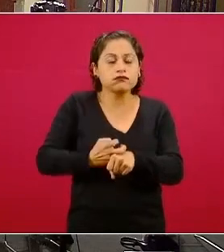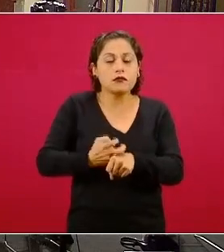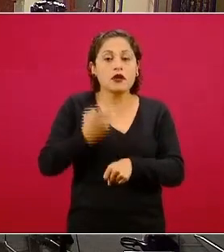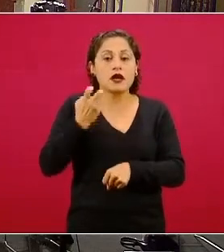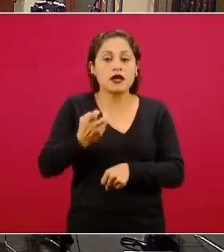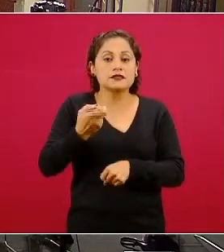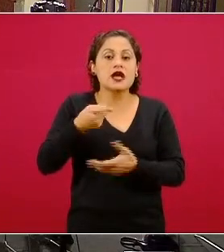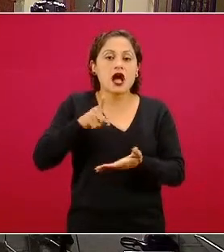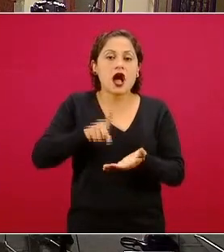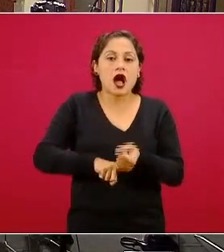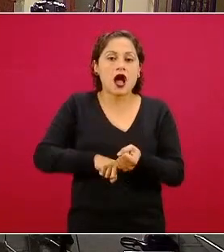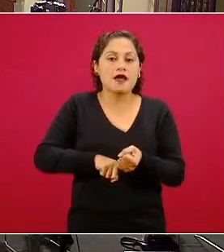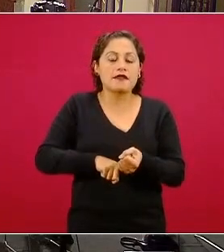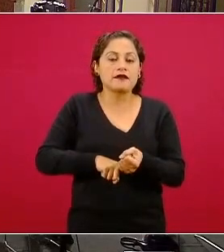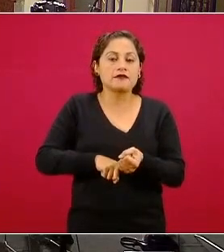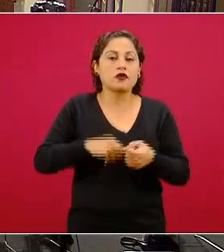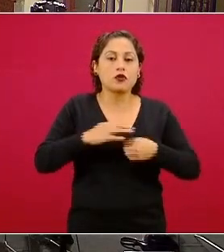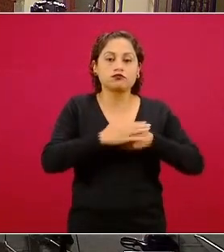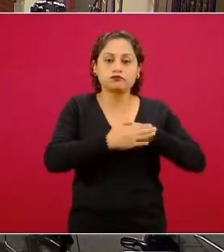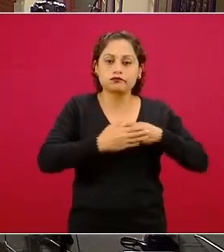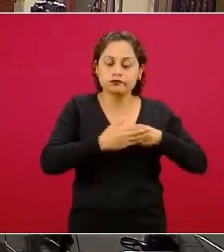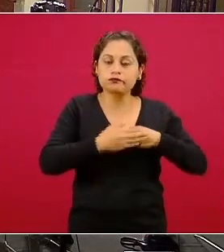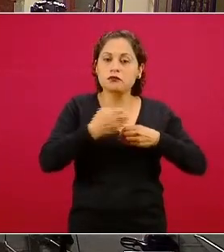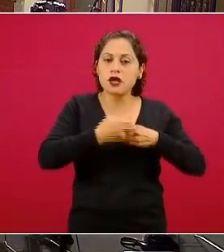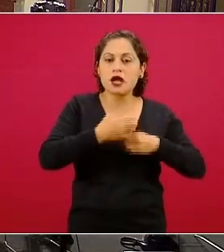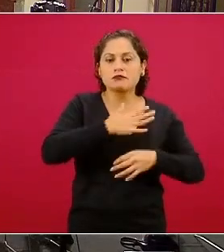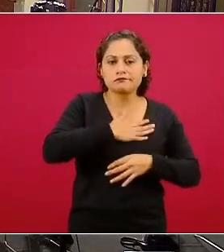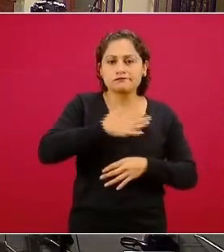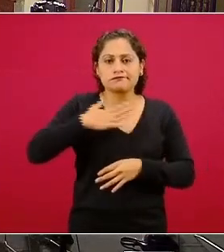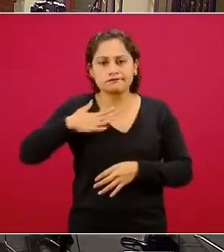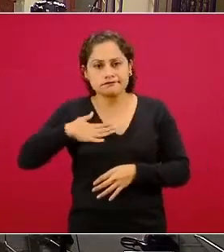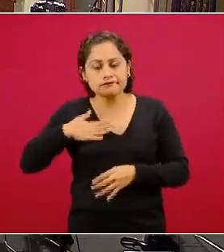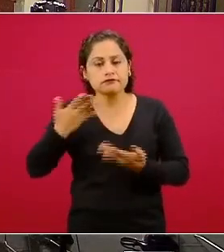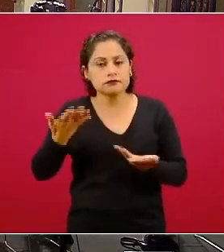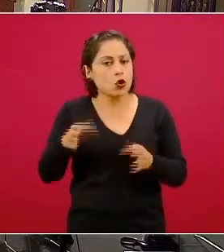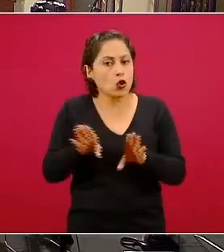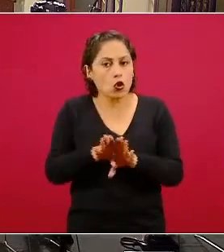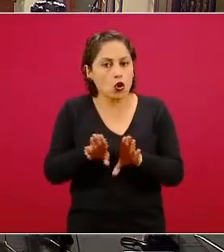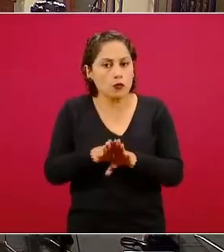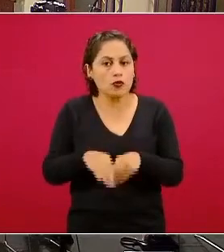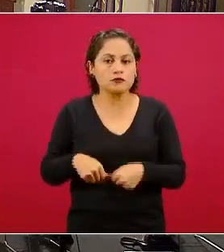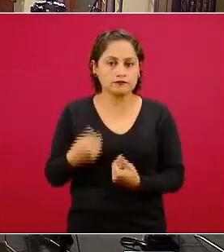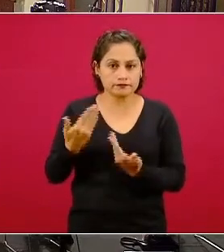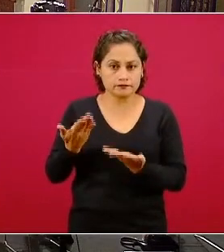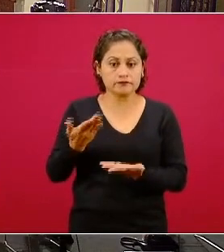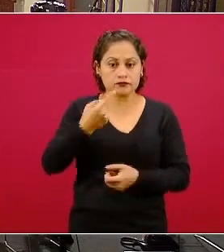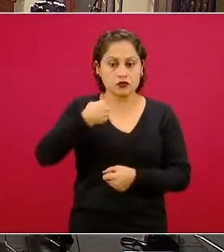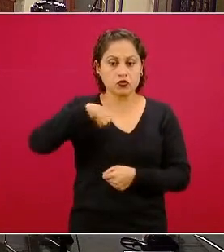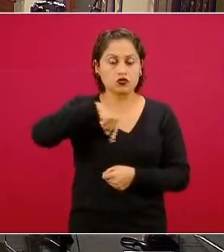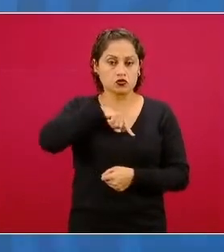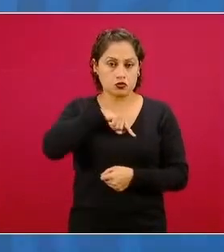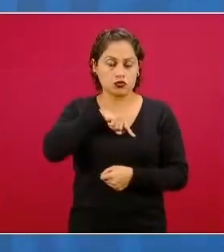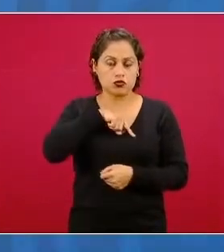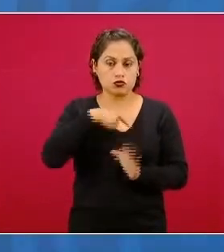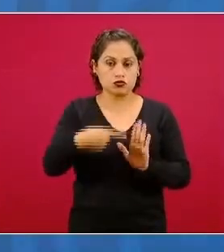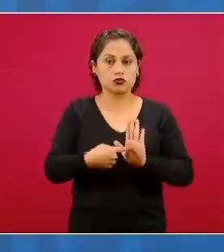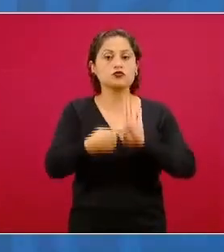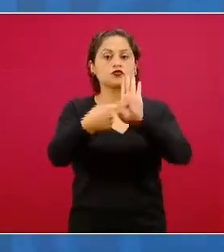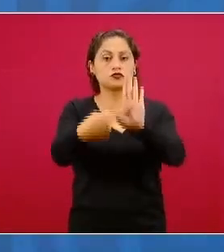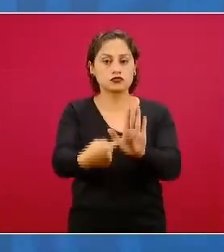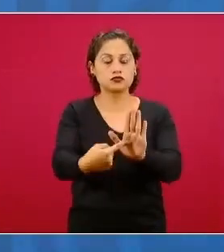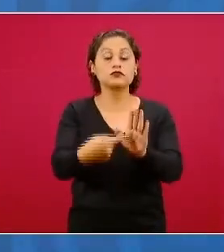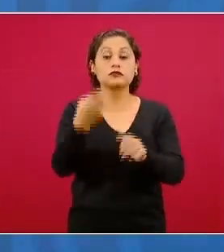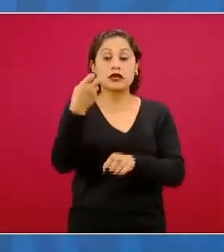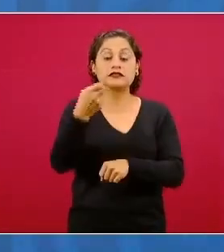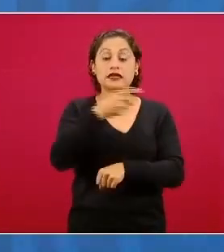en la glándula mamaria de cualquiera de los dos lados. Hay una técnica específica y vamos a hacer un esfuerzo adicional por hacer la